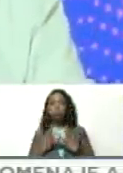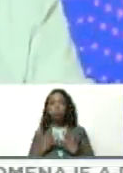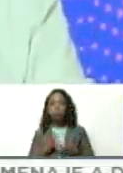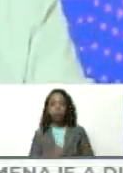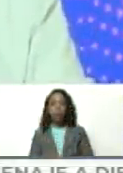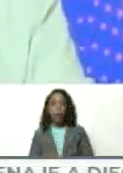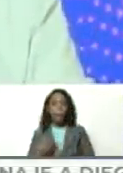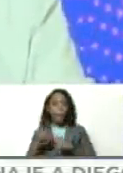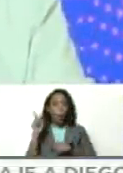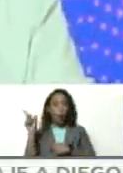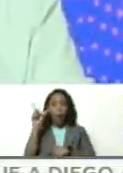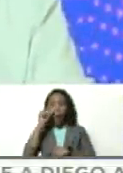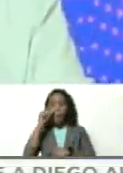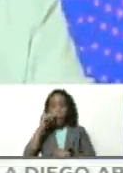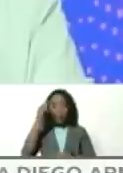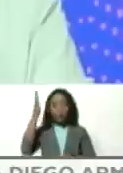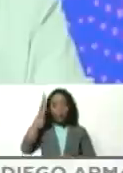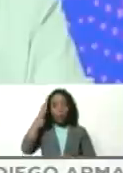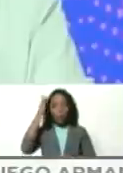pero era un hombre sabio,